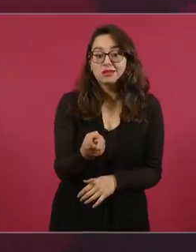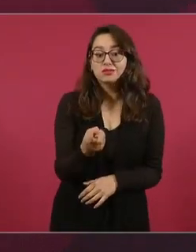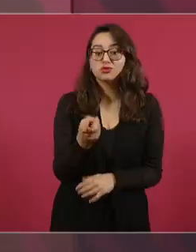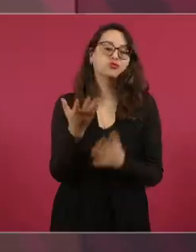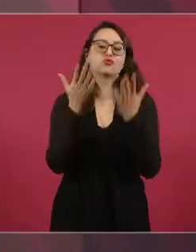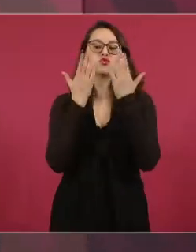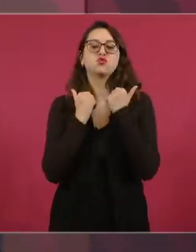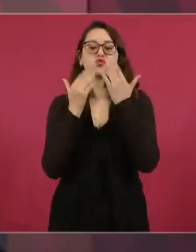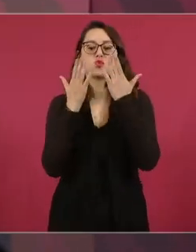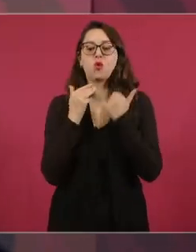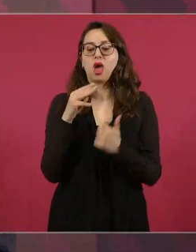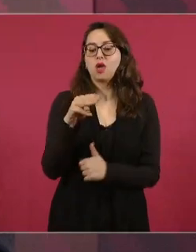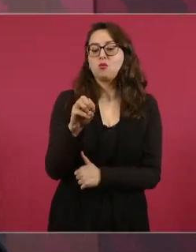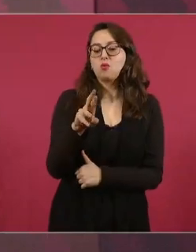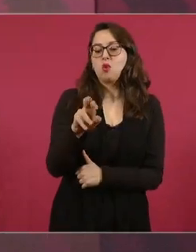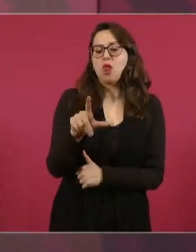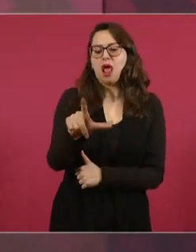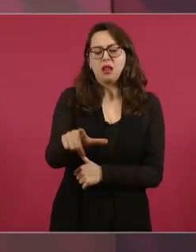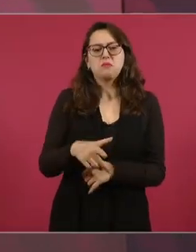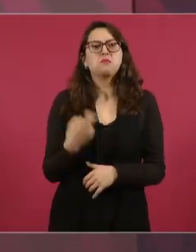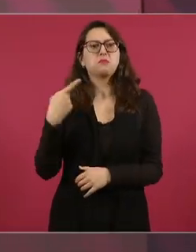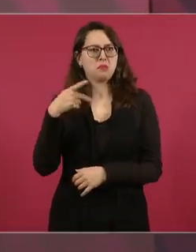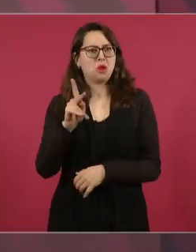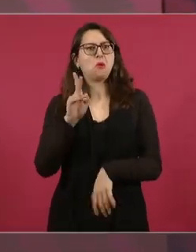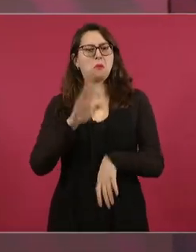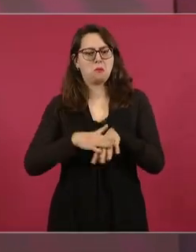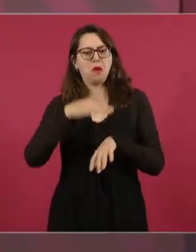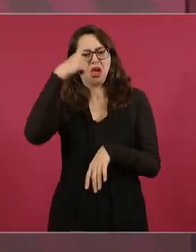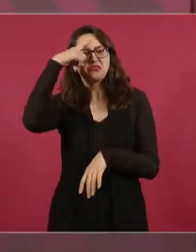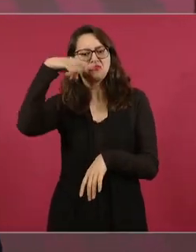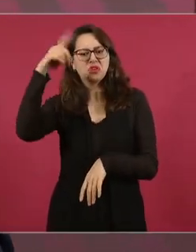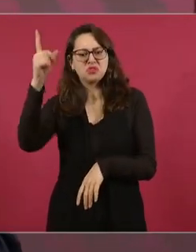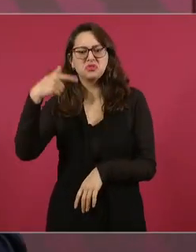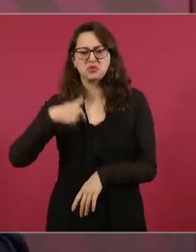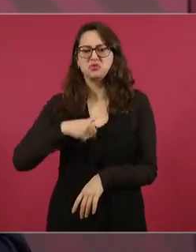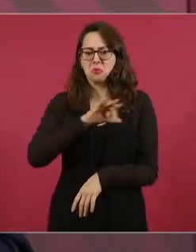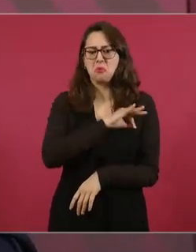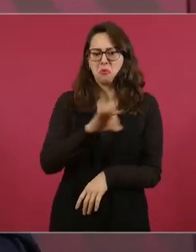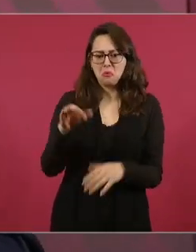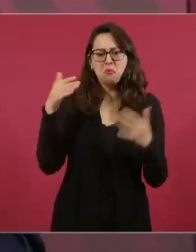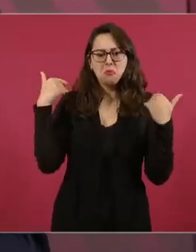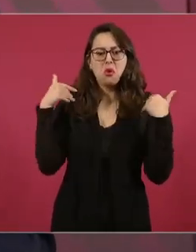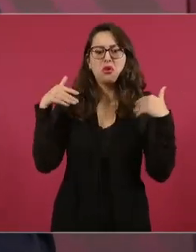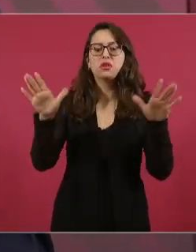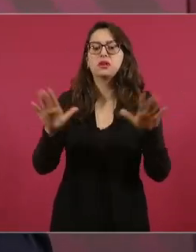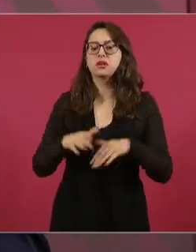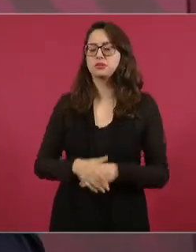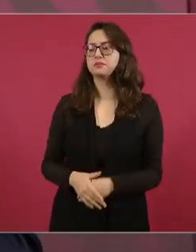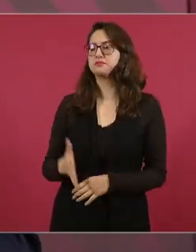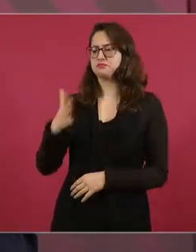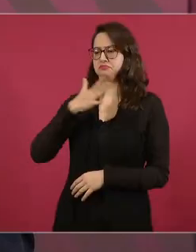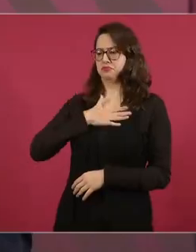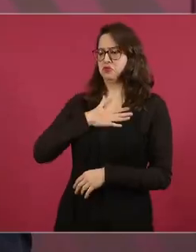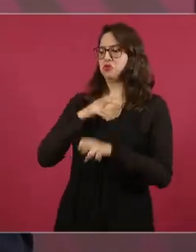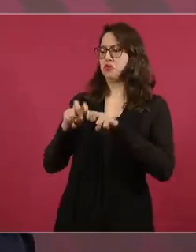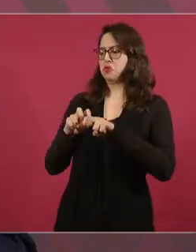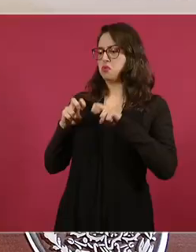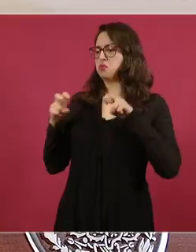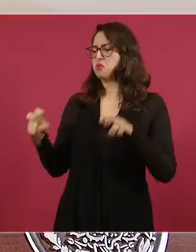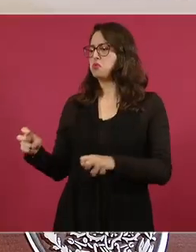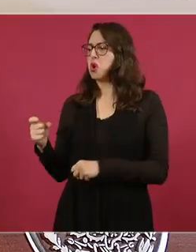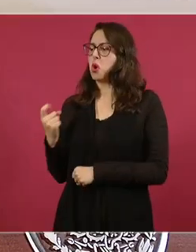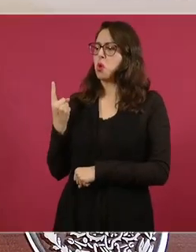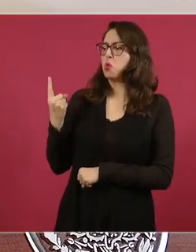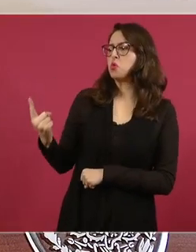me toca uno a mí y a ti dos. y entonces sí, te doy mis votos